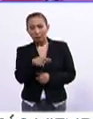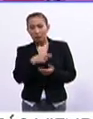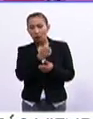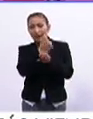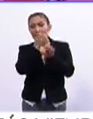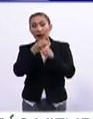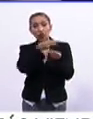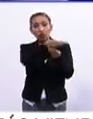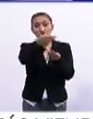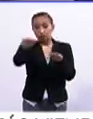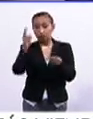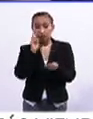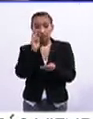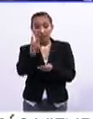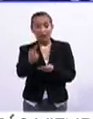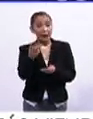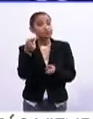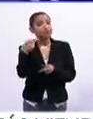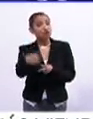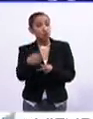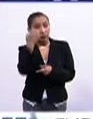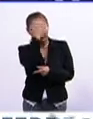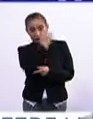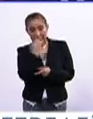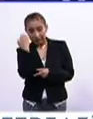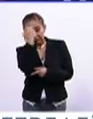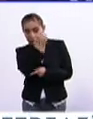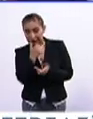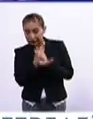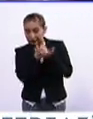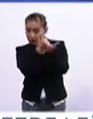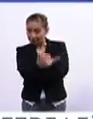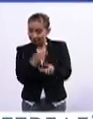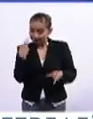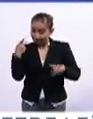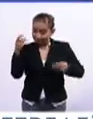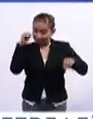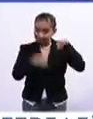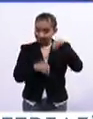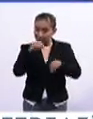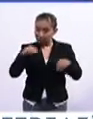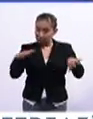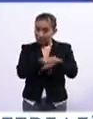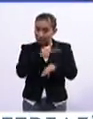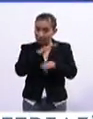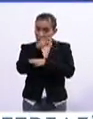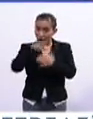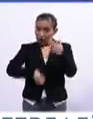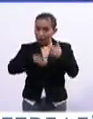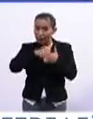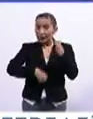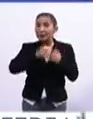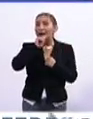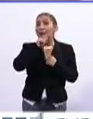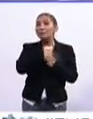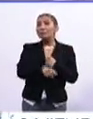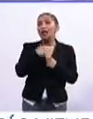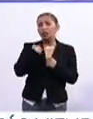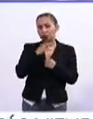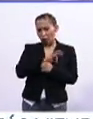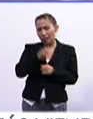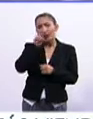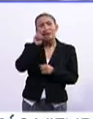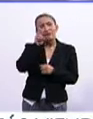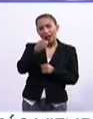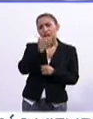los estados participantes con el propósito que sean un insumo para la elaboración de políticas públicas, además de que están a disposición